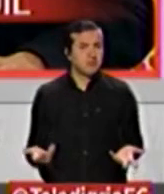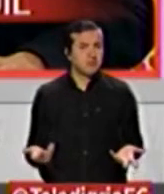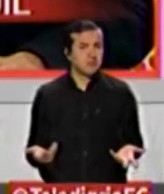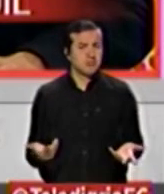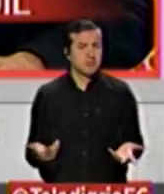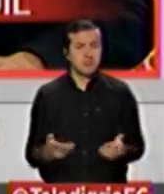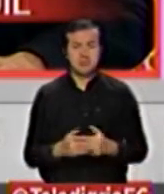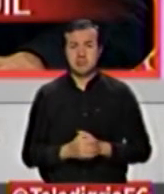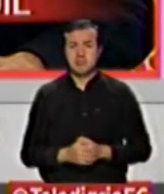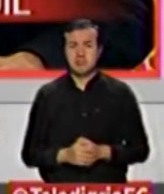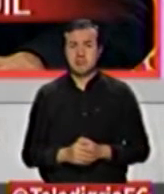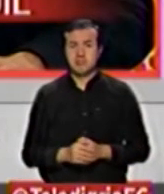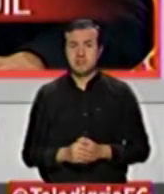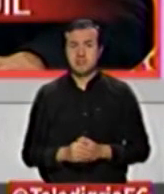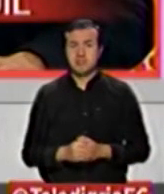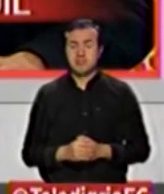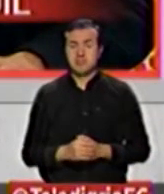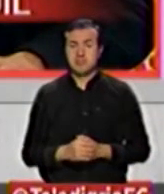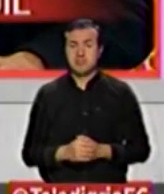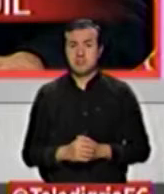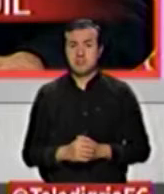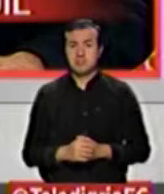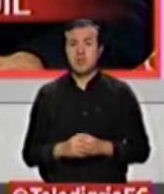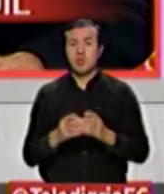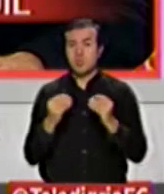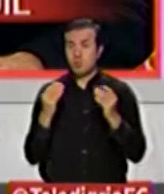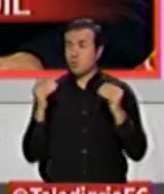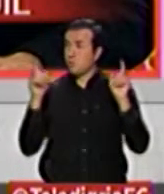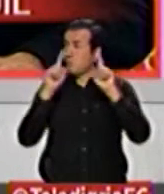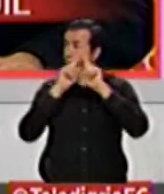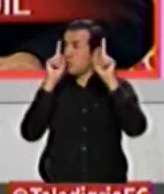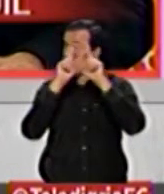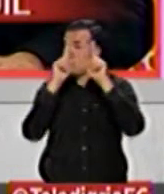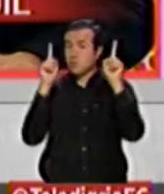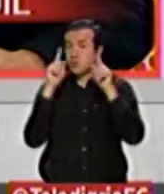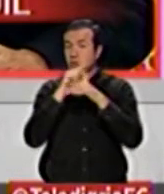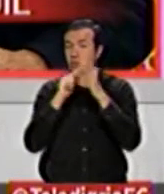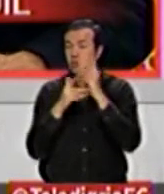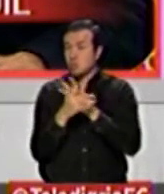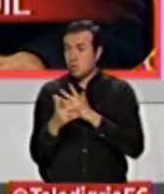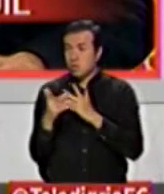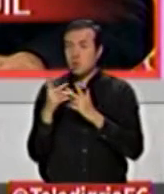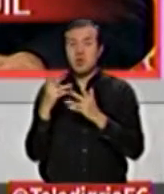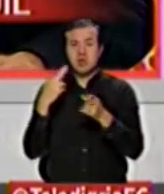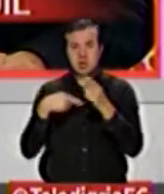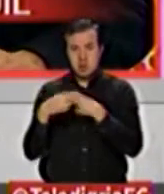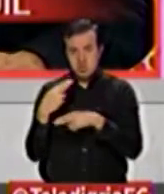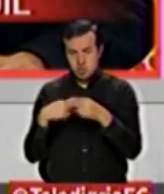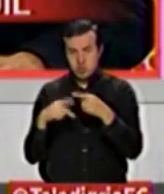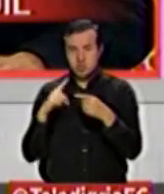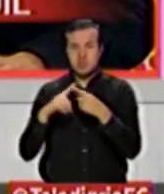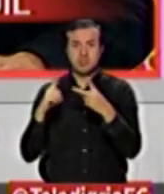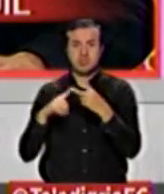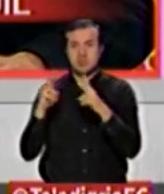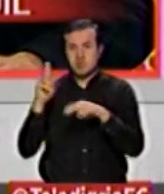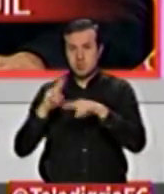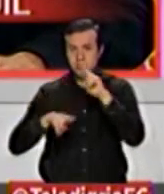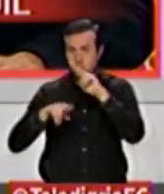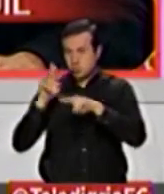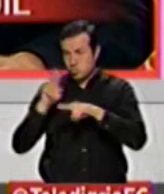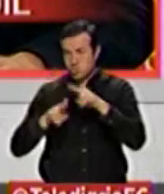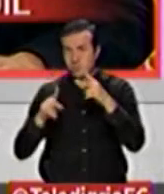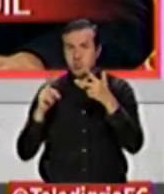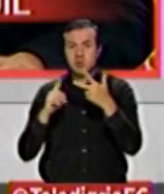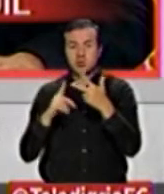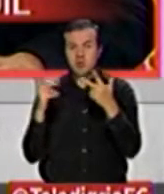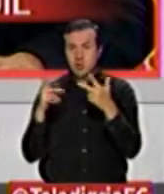está por concluir? La mayoría de las compañías que constituye es el sector comercio, el sector de la construcción, el sector